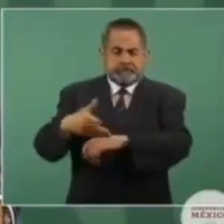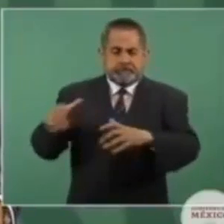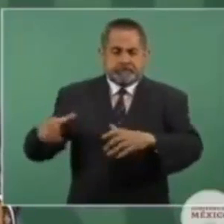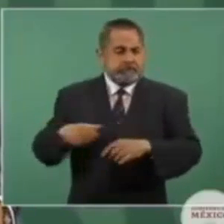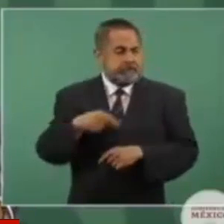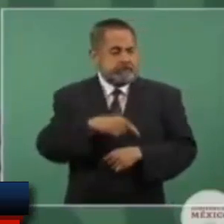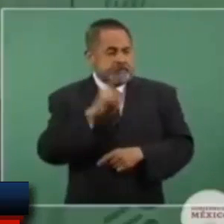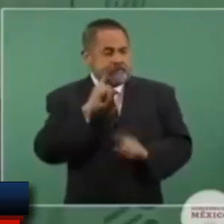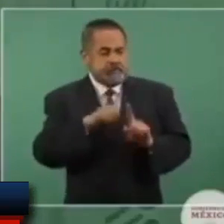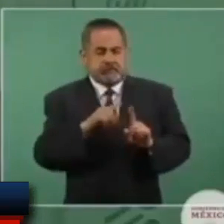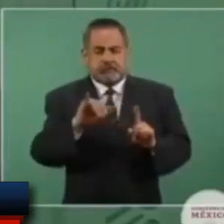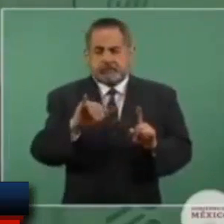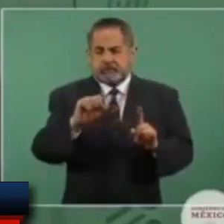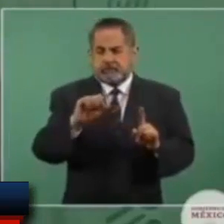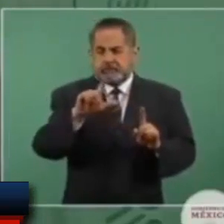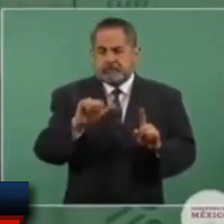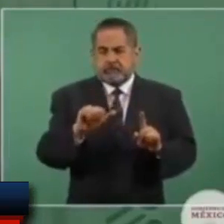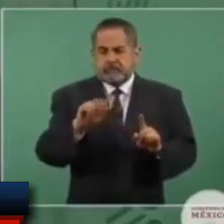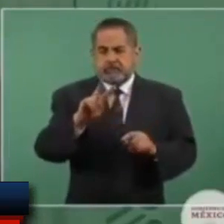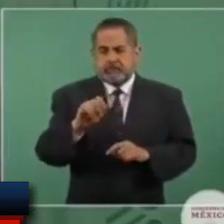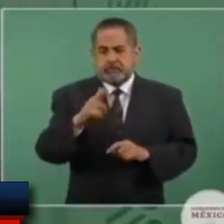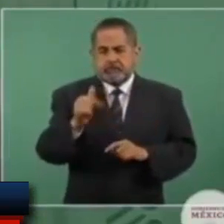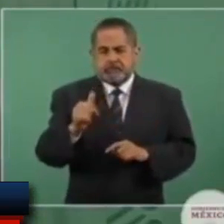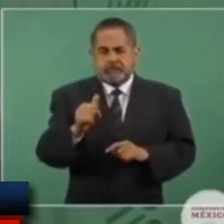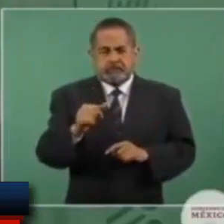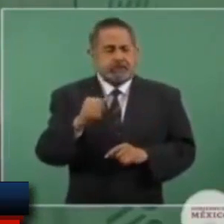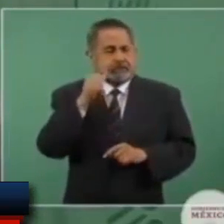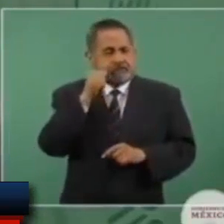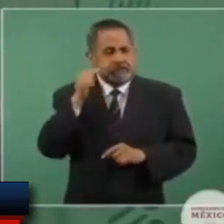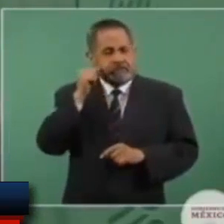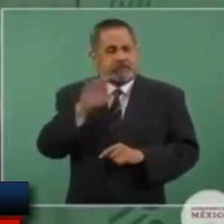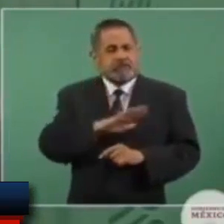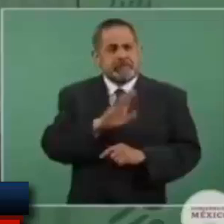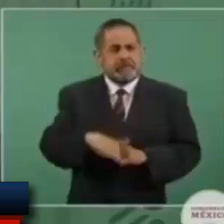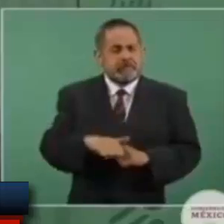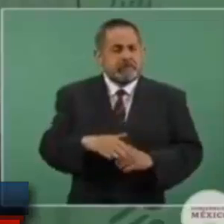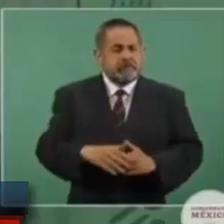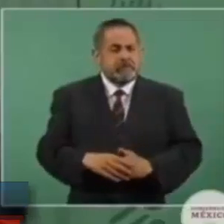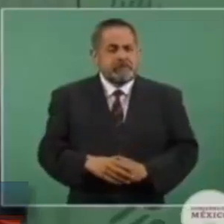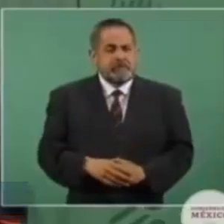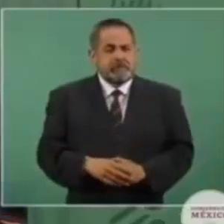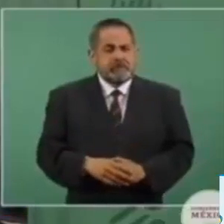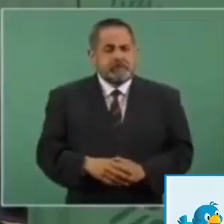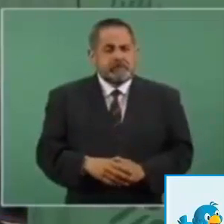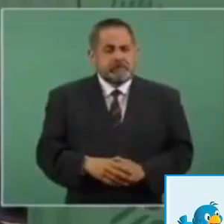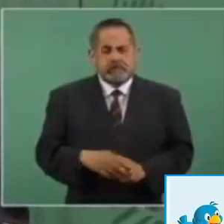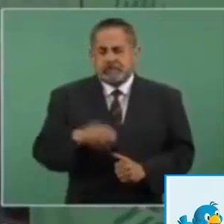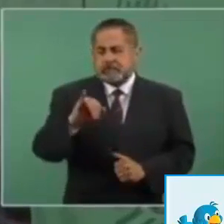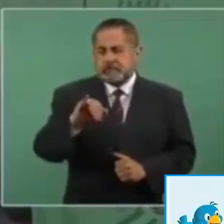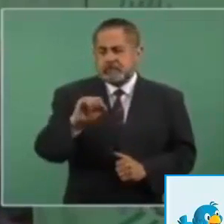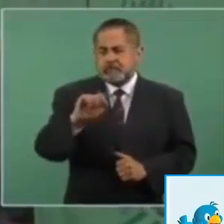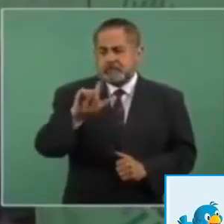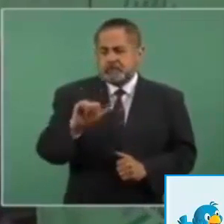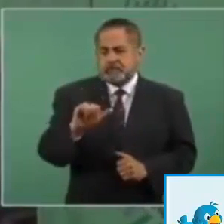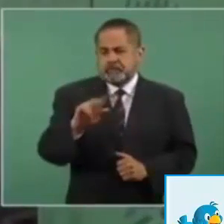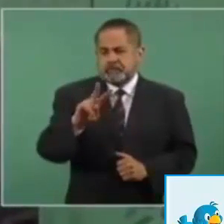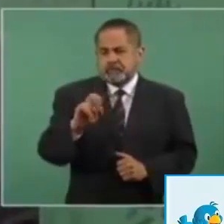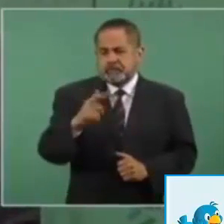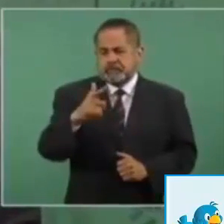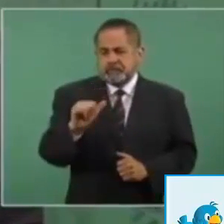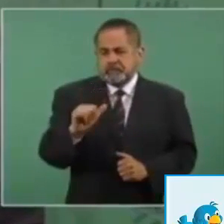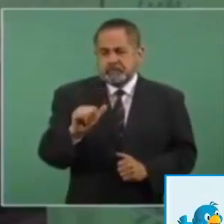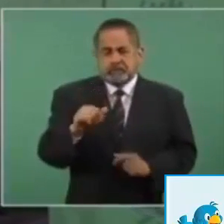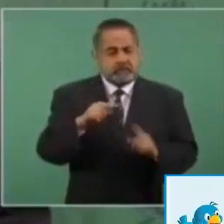El presidente de México, Andrés Manuel López Obrador, AMLO, recordó como una mujer extraordinaria, libertaria y de avanzada a Isela